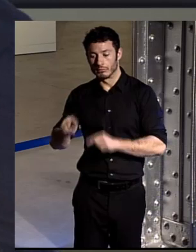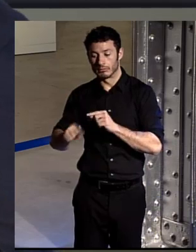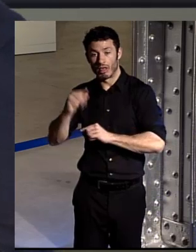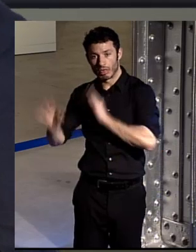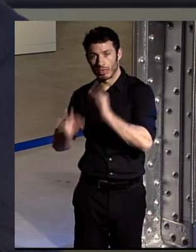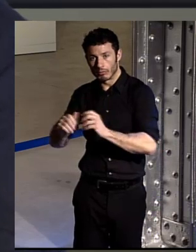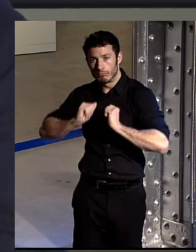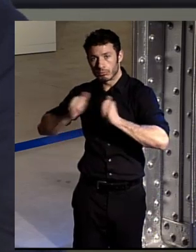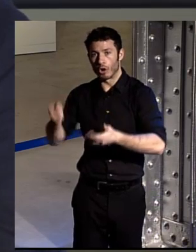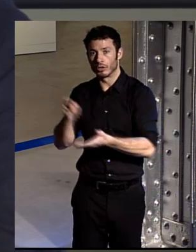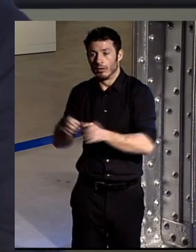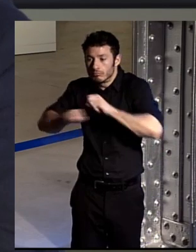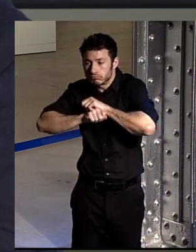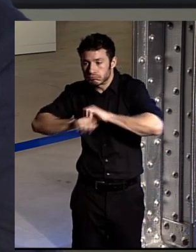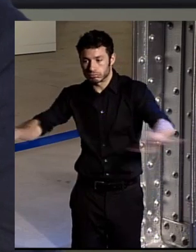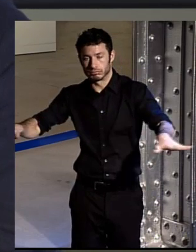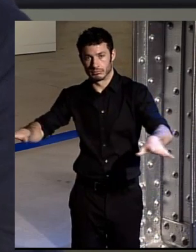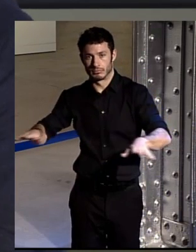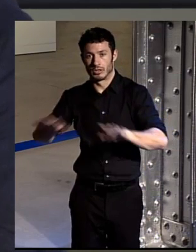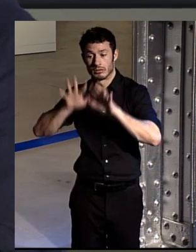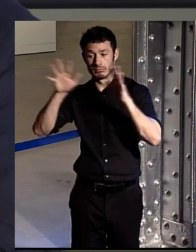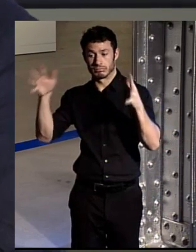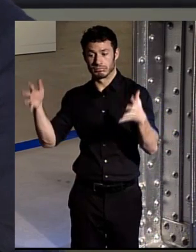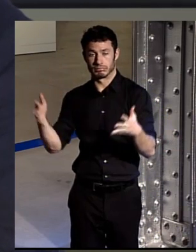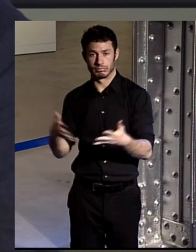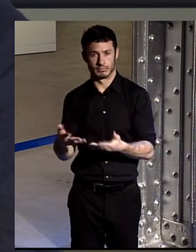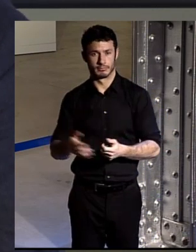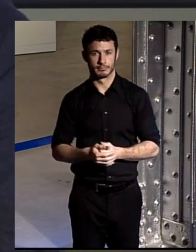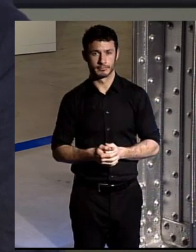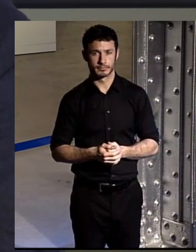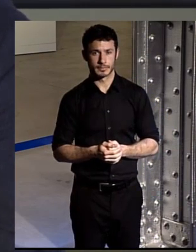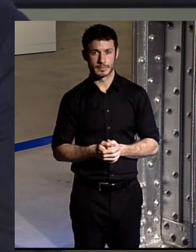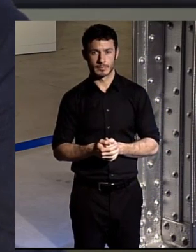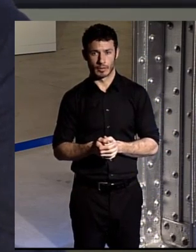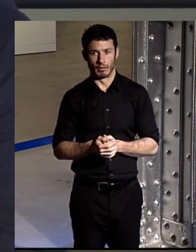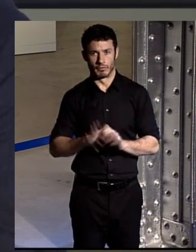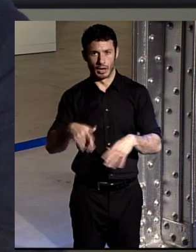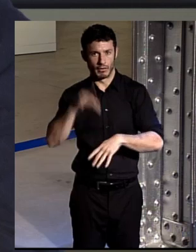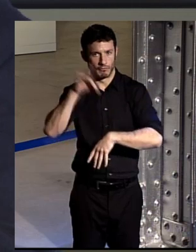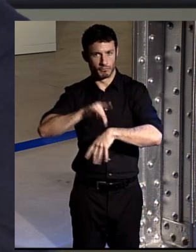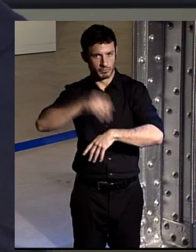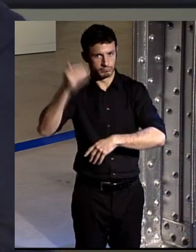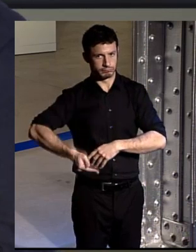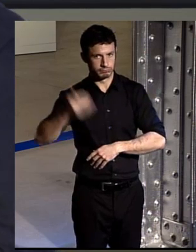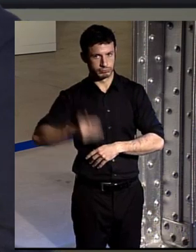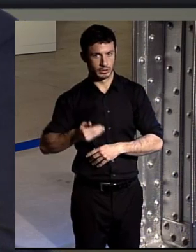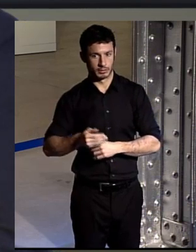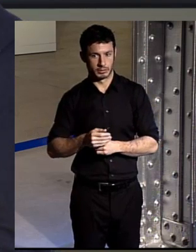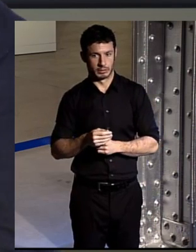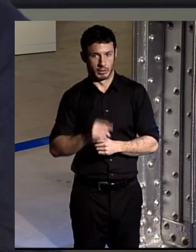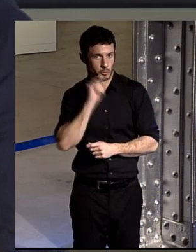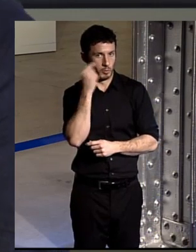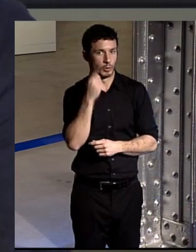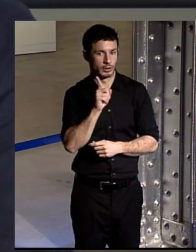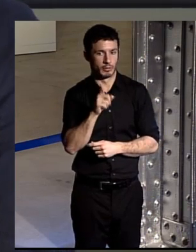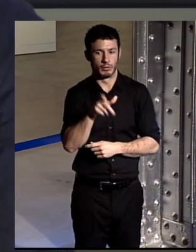ciclo y acabar produciendo realmente epidemias gastrointestinales muy graves, ¿no? Porque a veces no nos damos cuenta que hay millones